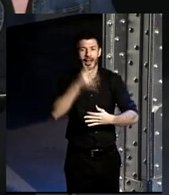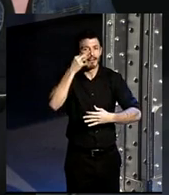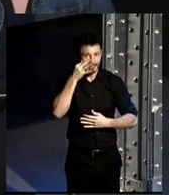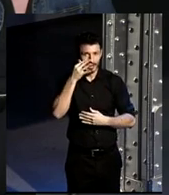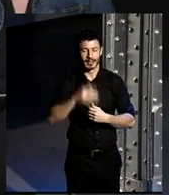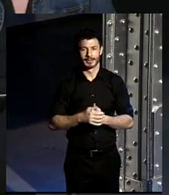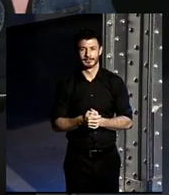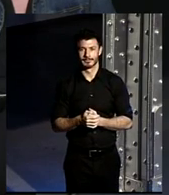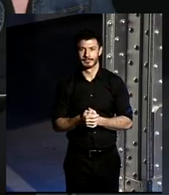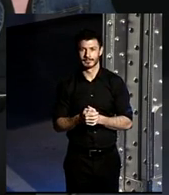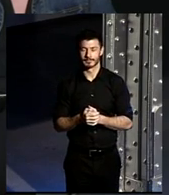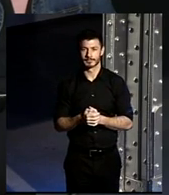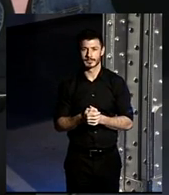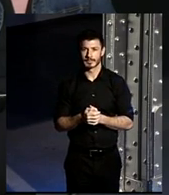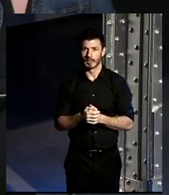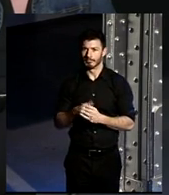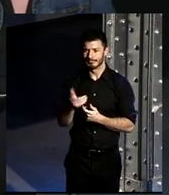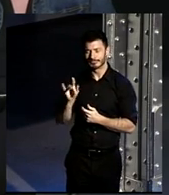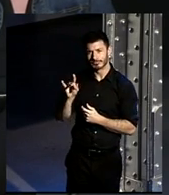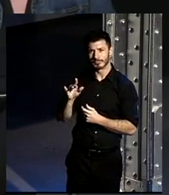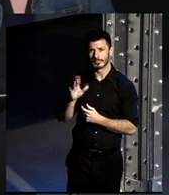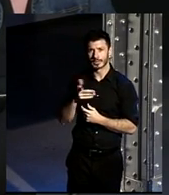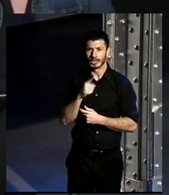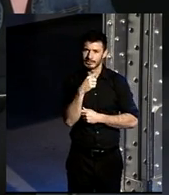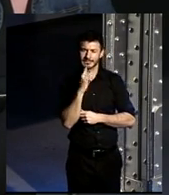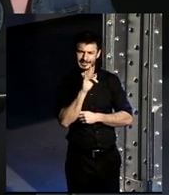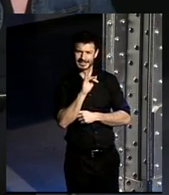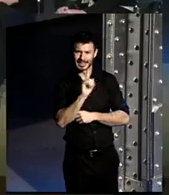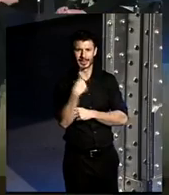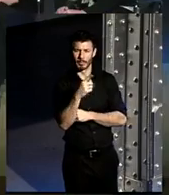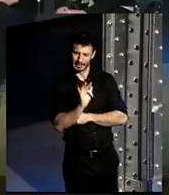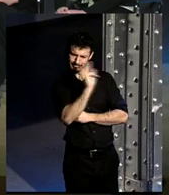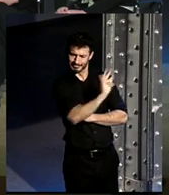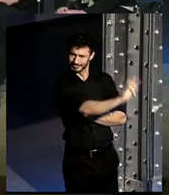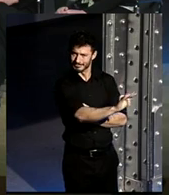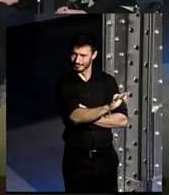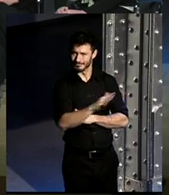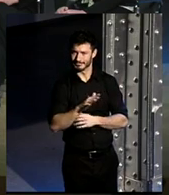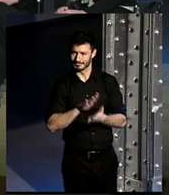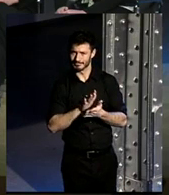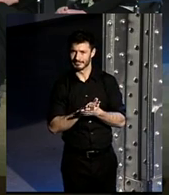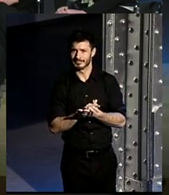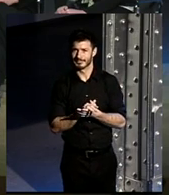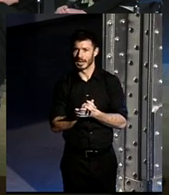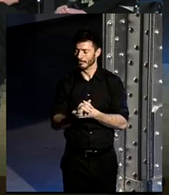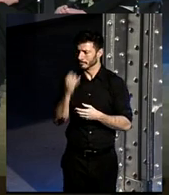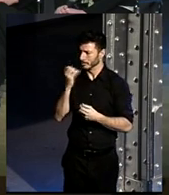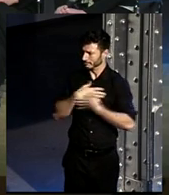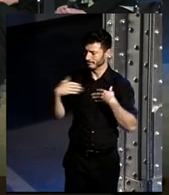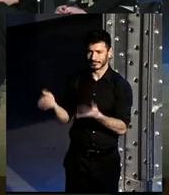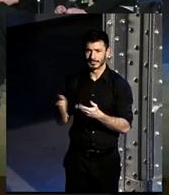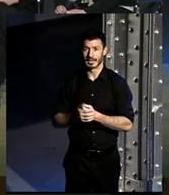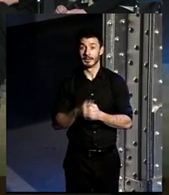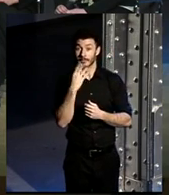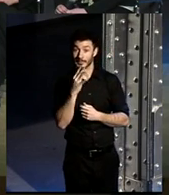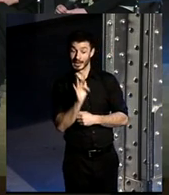la journée d'un journaliste, porque hay cosas que decir. Sí, yo ahora os voy a dar la palabra enseguida. ¿Cómo quieres? No, como enseguida. quieras. Entonces, bueno, para dar la